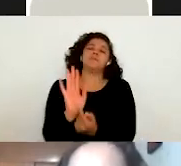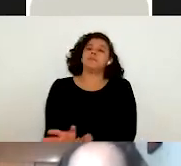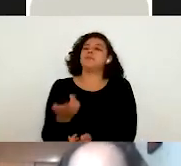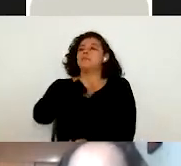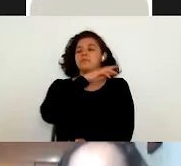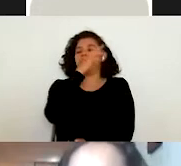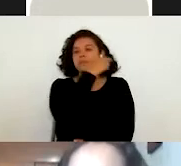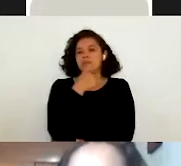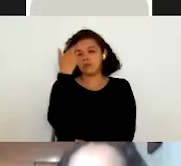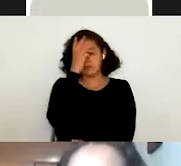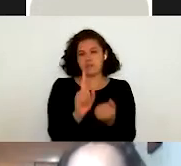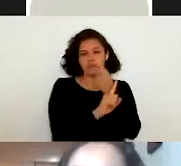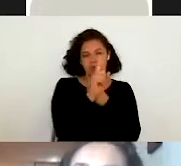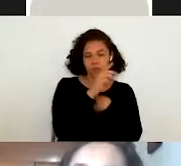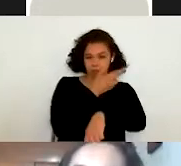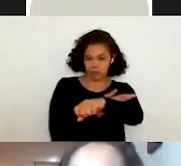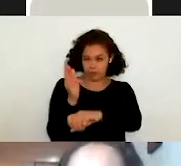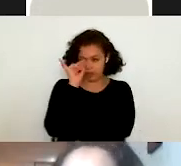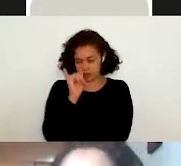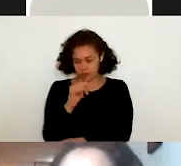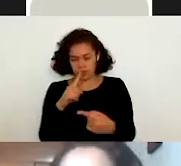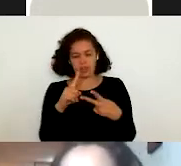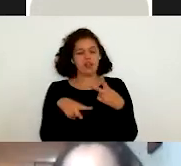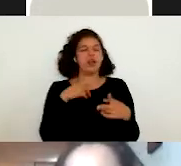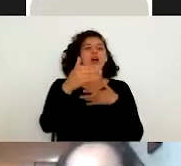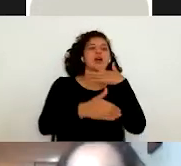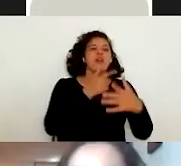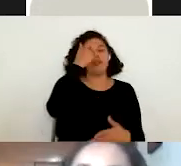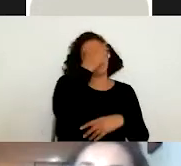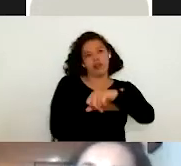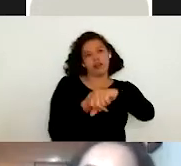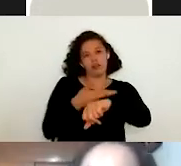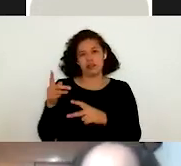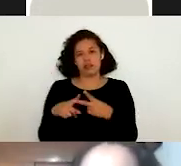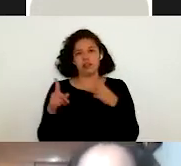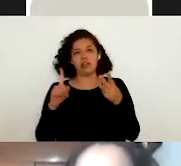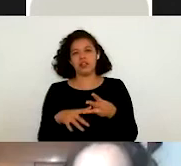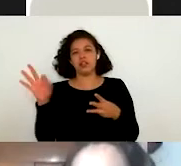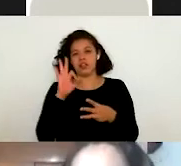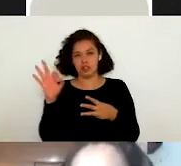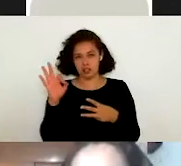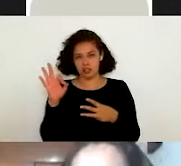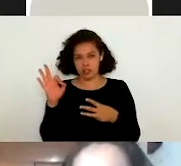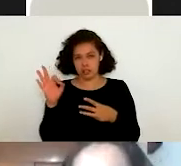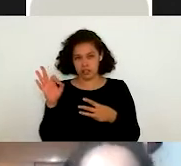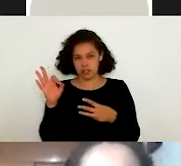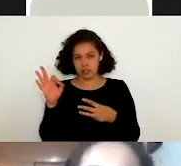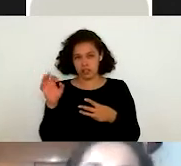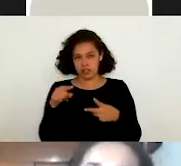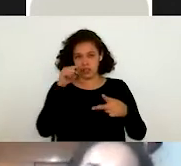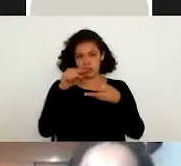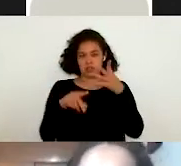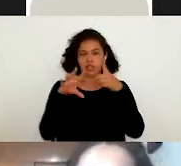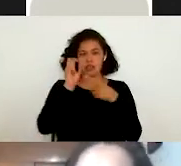el problema fue resuelto o si está en proceso de resolverse, si se alcanzaron los objetivos, si